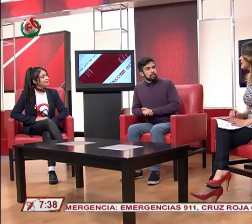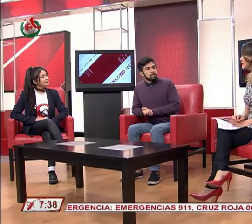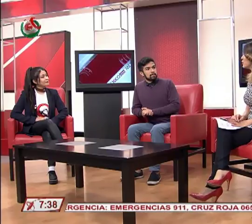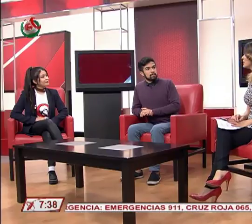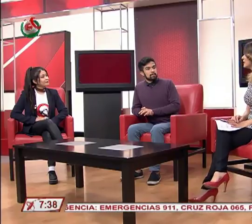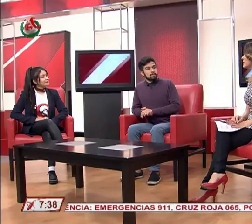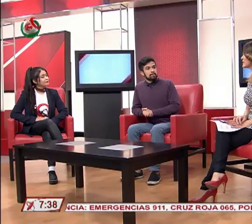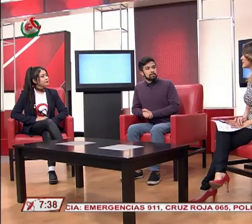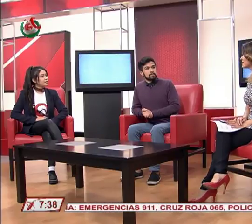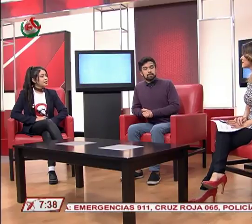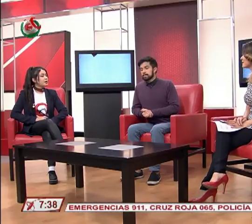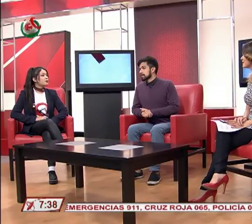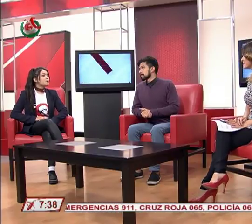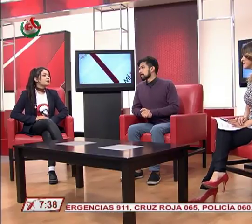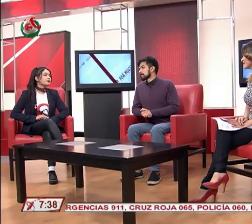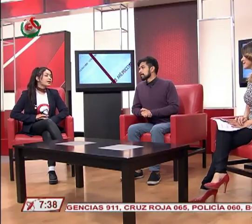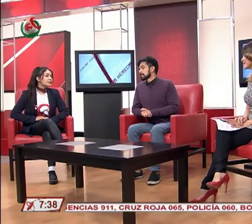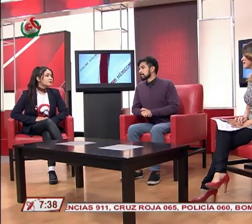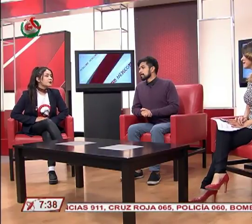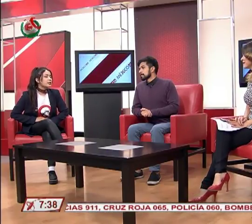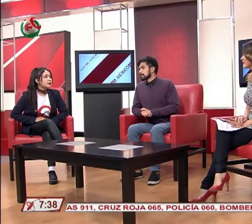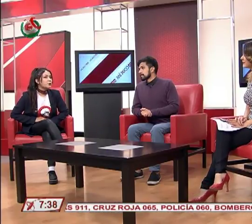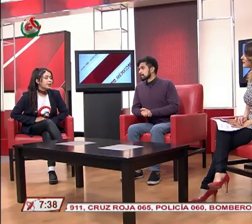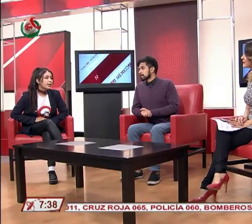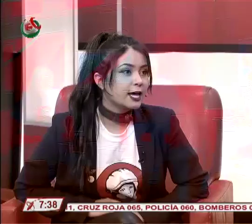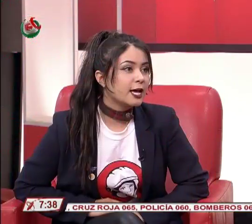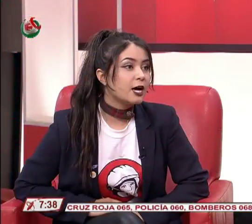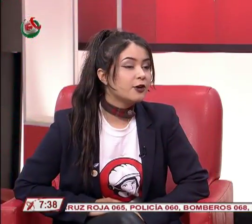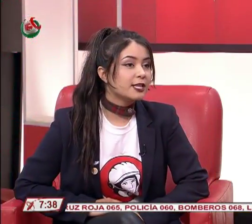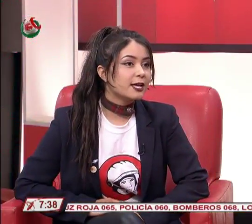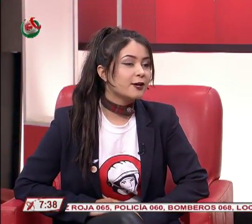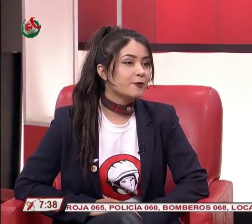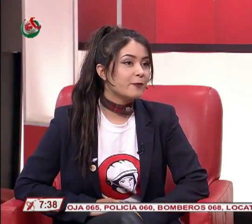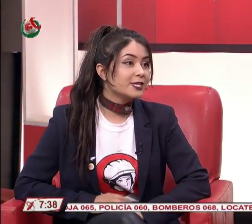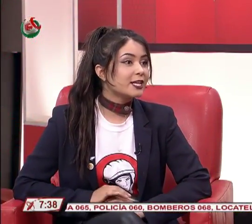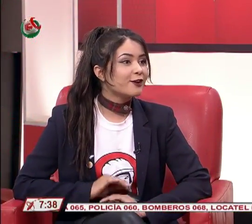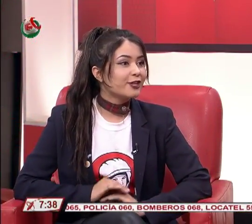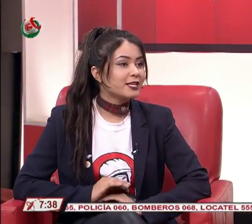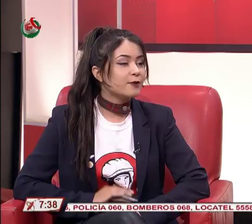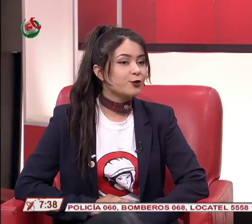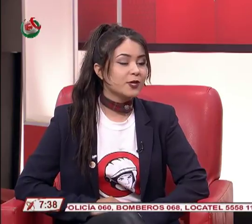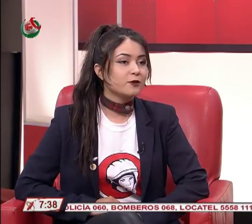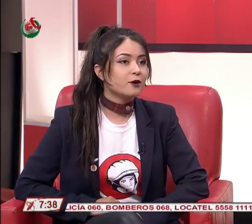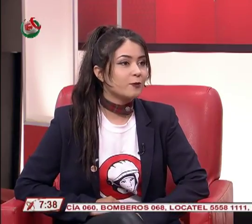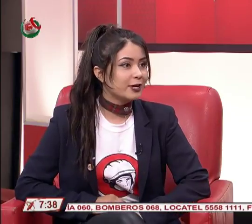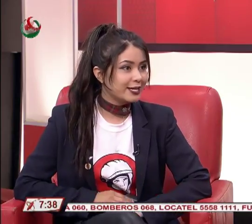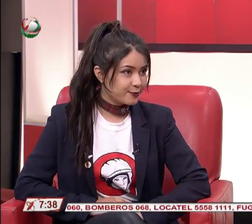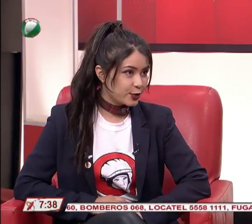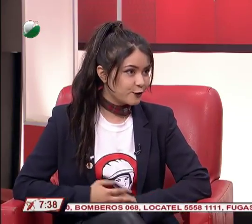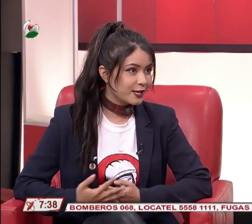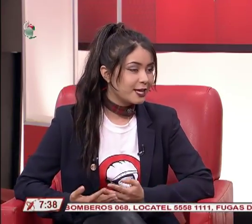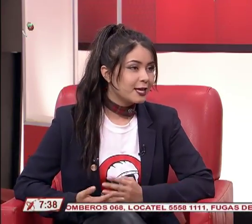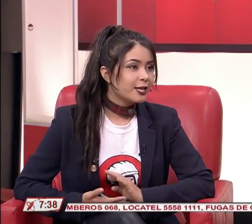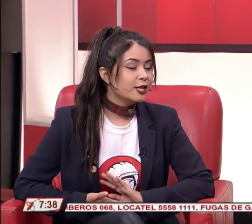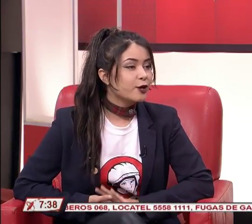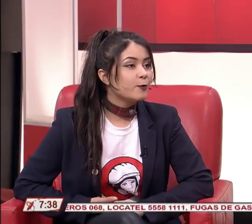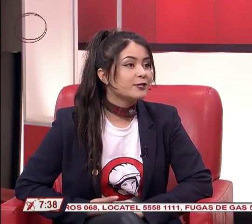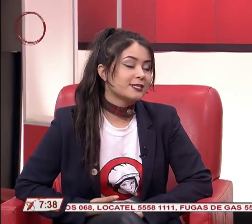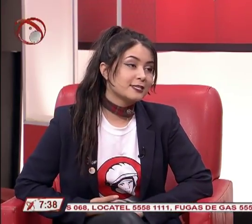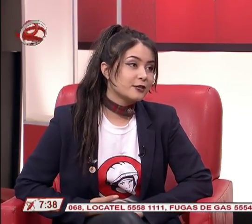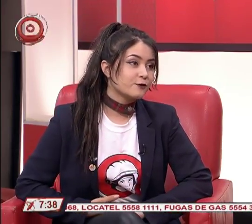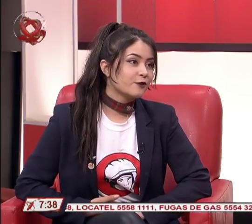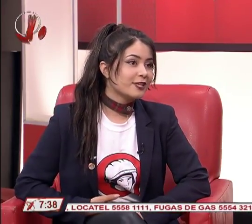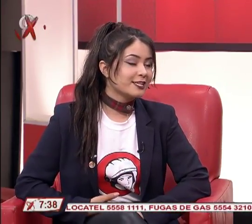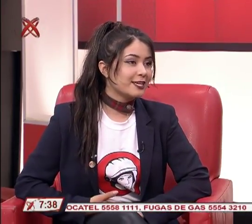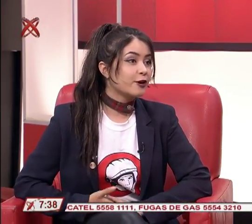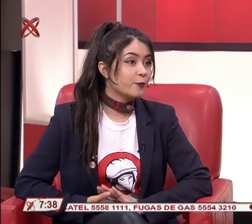acerquen a este tipo de temas? Bueno, es importante porque ahorita, más que nada ahorita estamos viendo como el crecimiento de